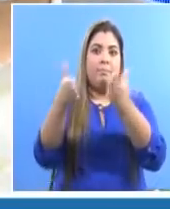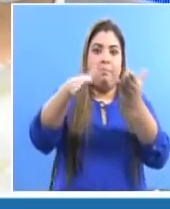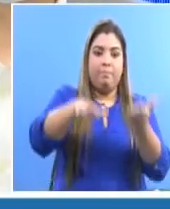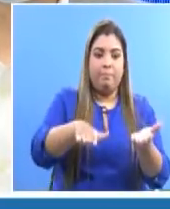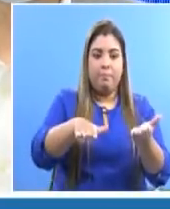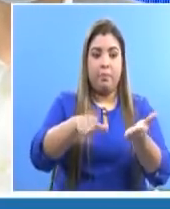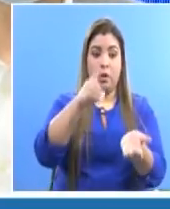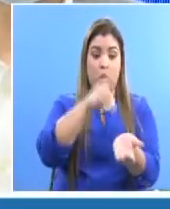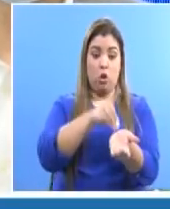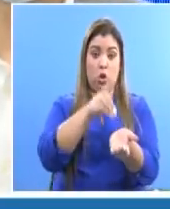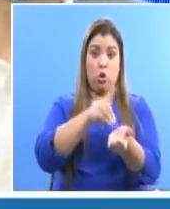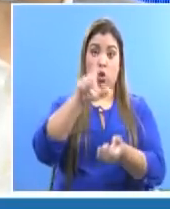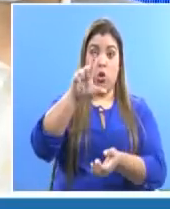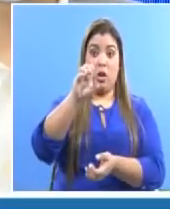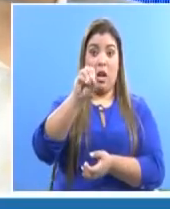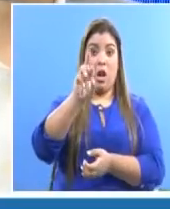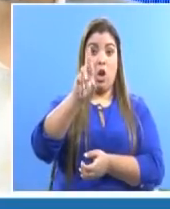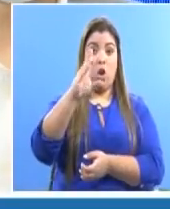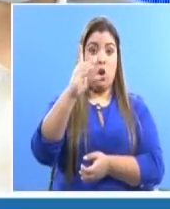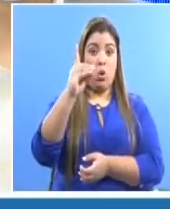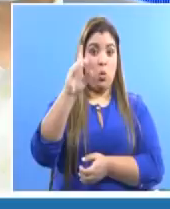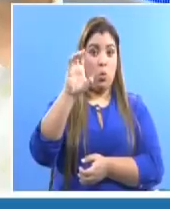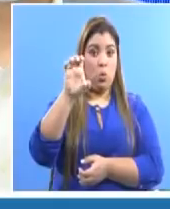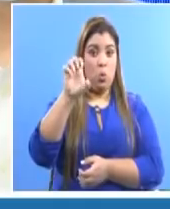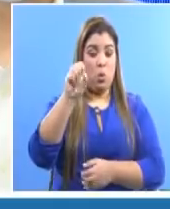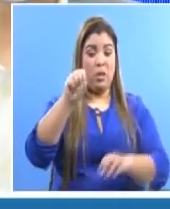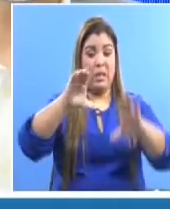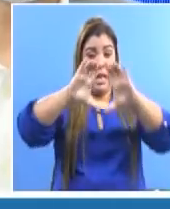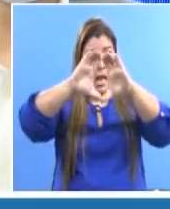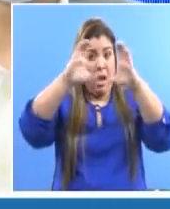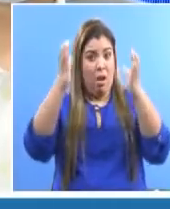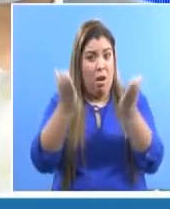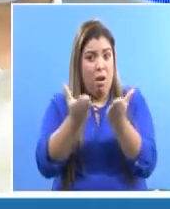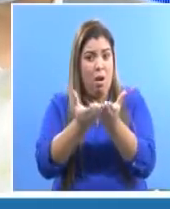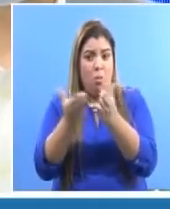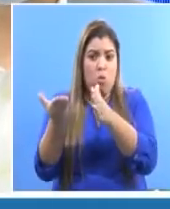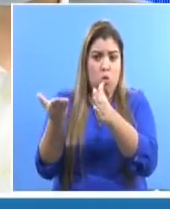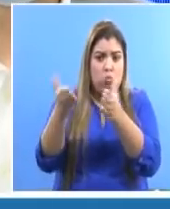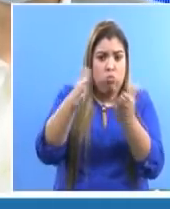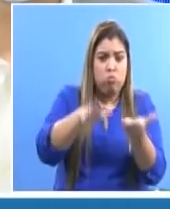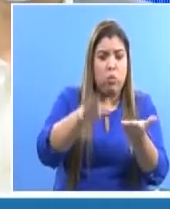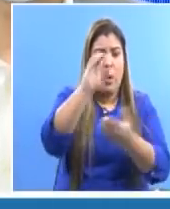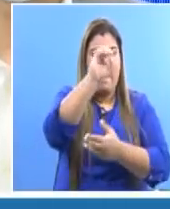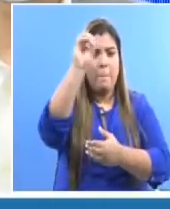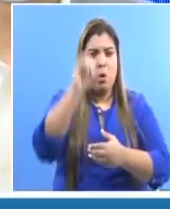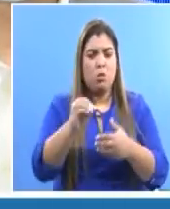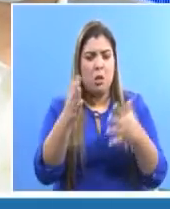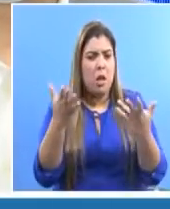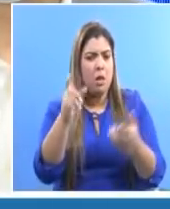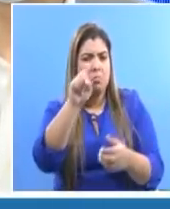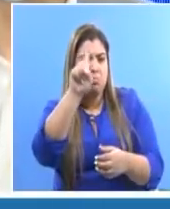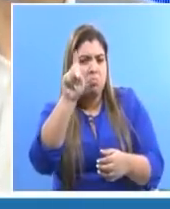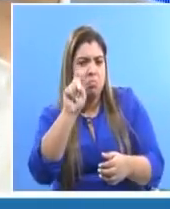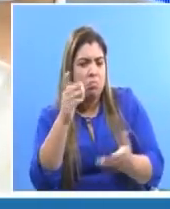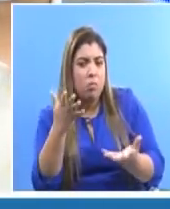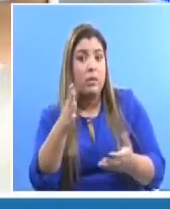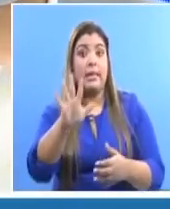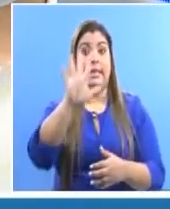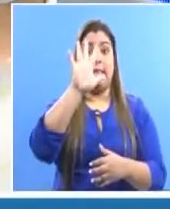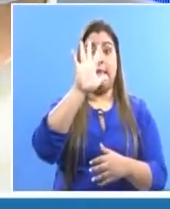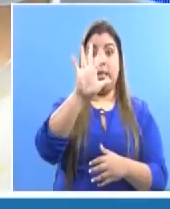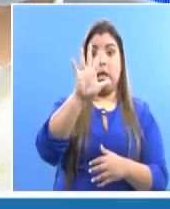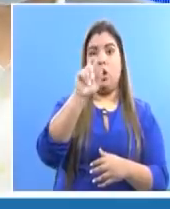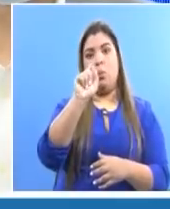doctora Lourdes ha venido mencionando, el promedio mundial de la tasa de letalidad que se observa se ha mantenido cercano